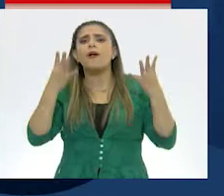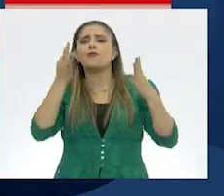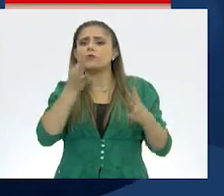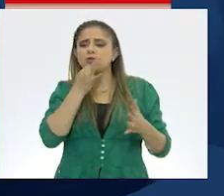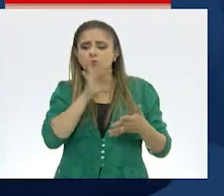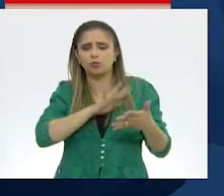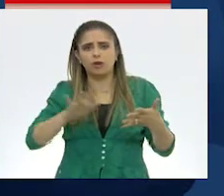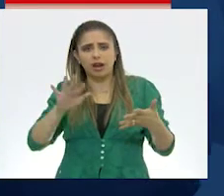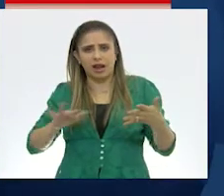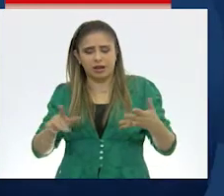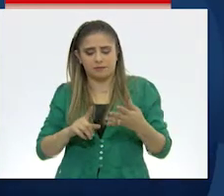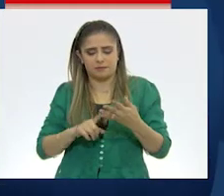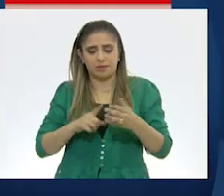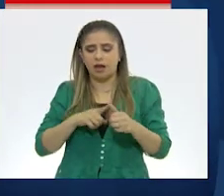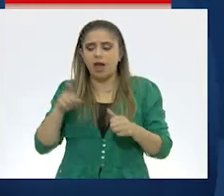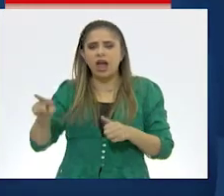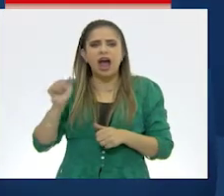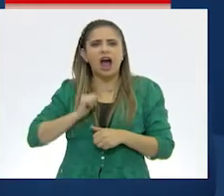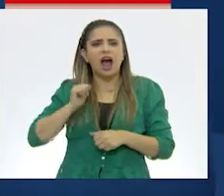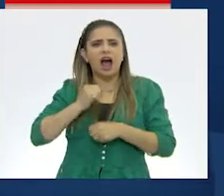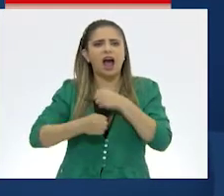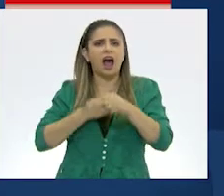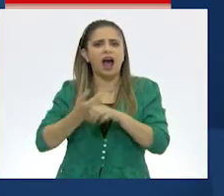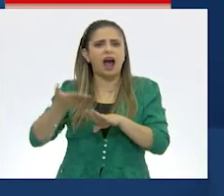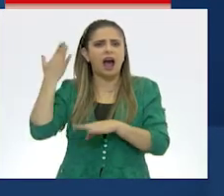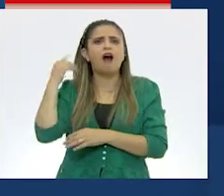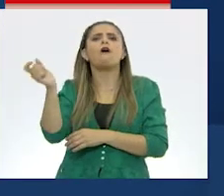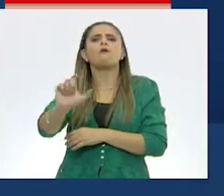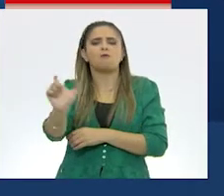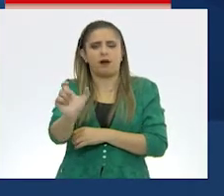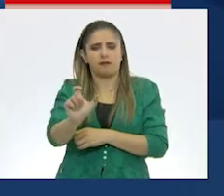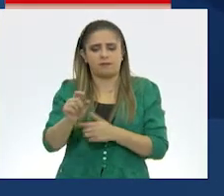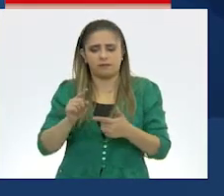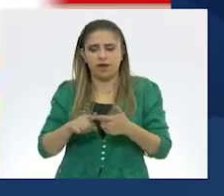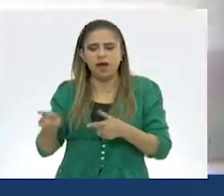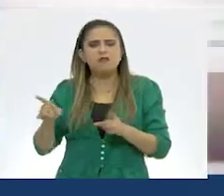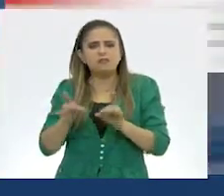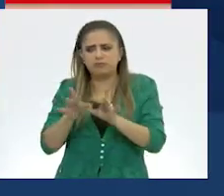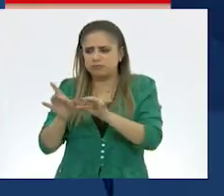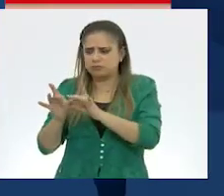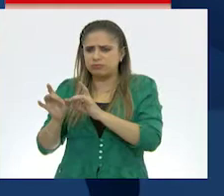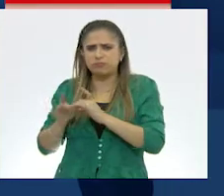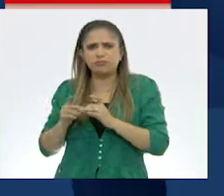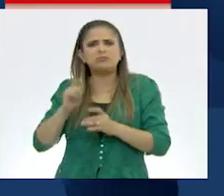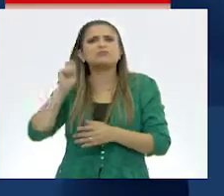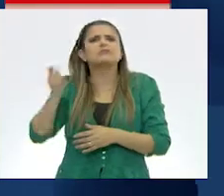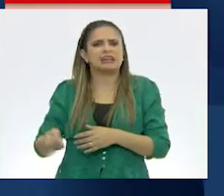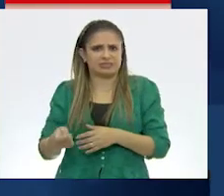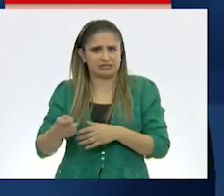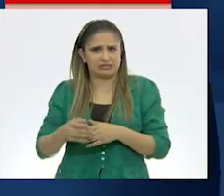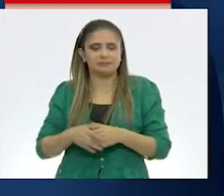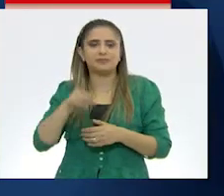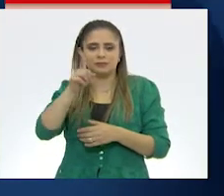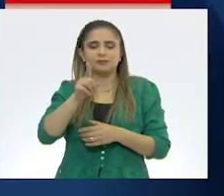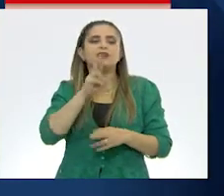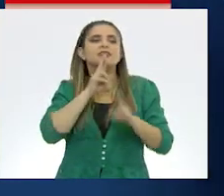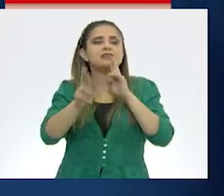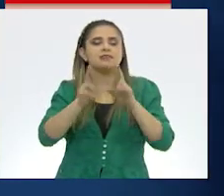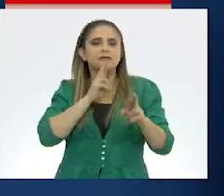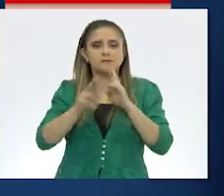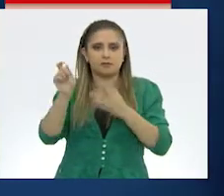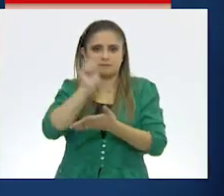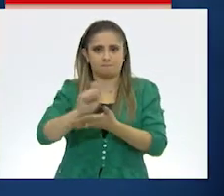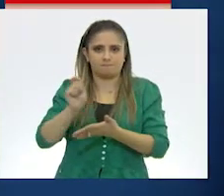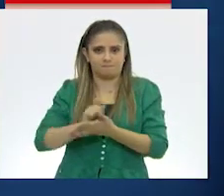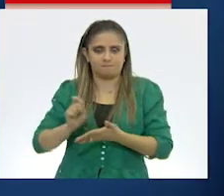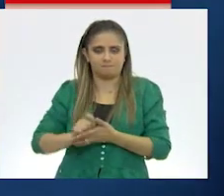se refiere? ¿Cuáles son los escenarios donde suceden los hechos? Llena el cuaderno de la siguiente página